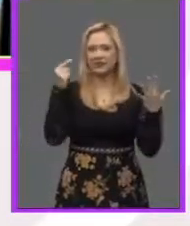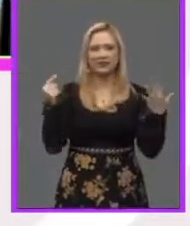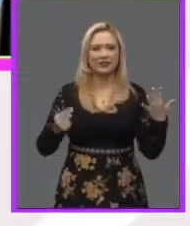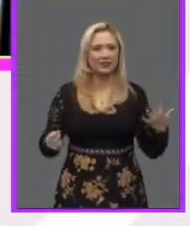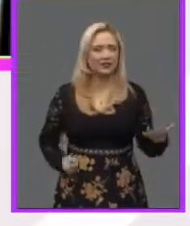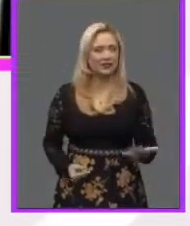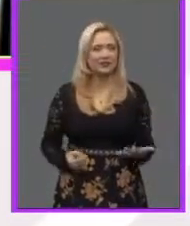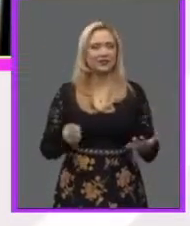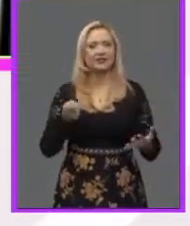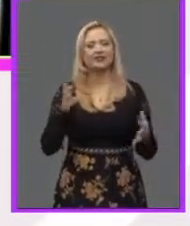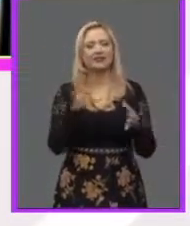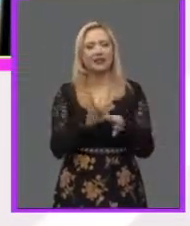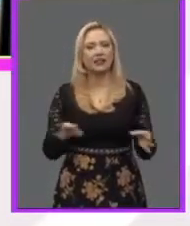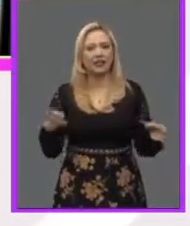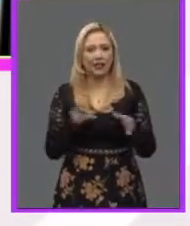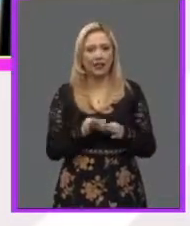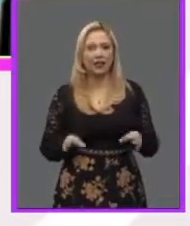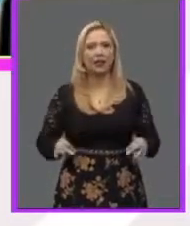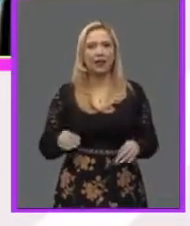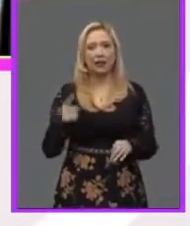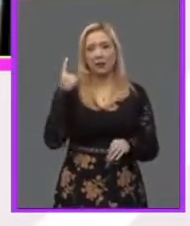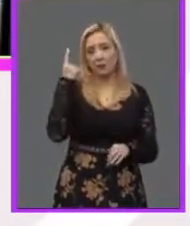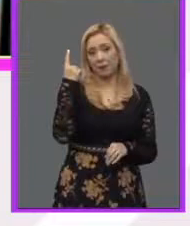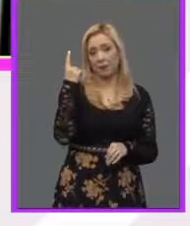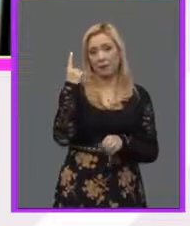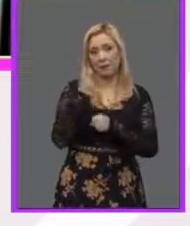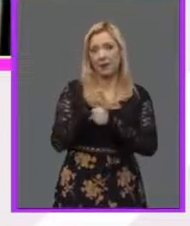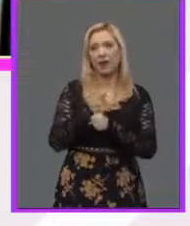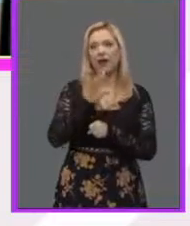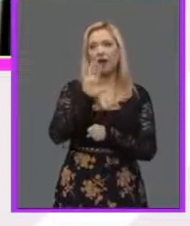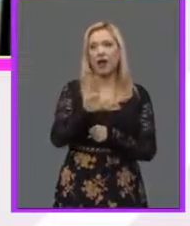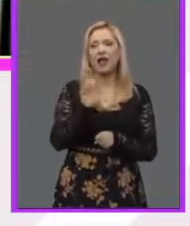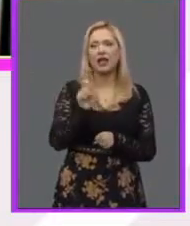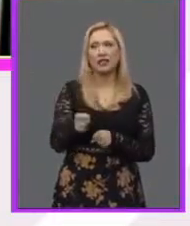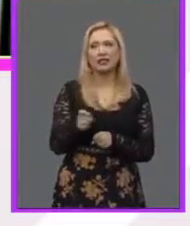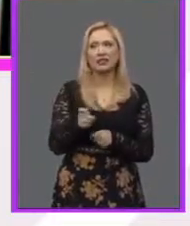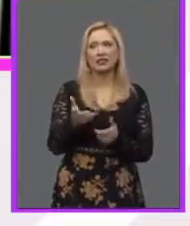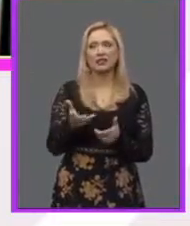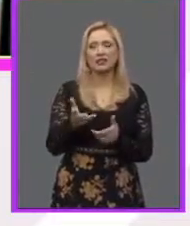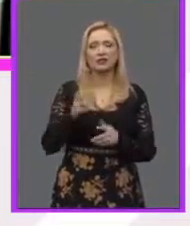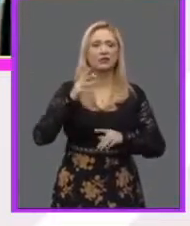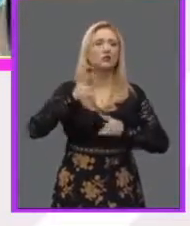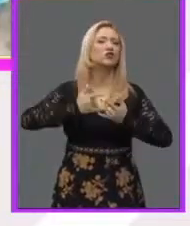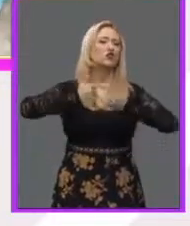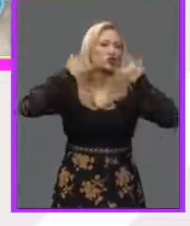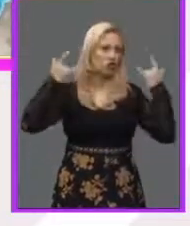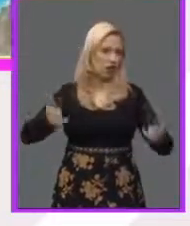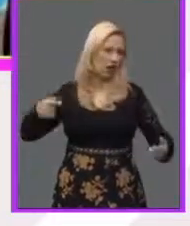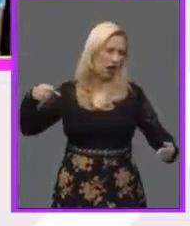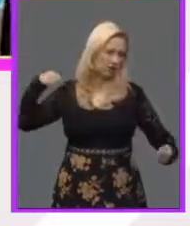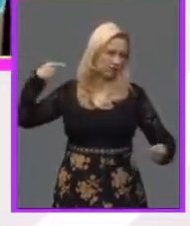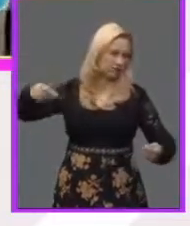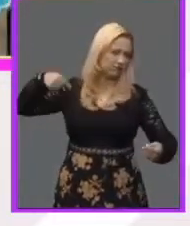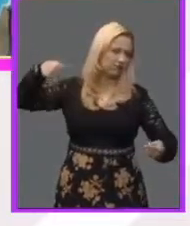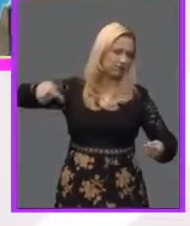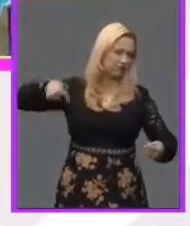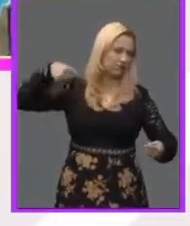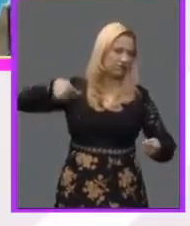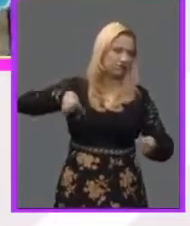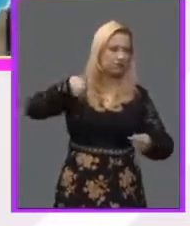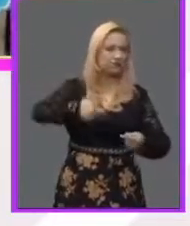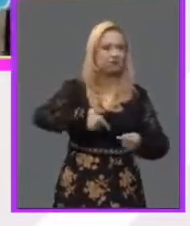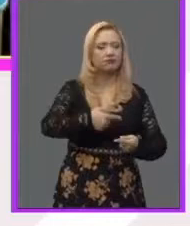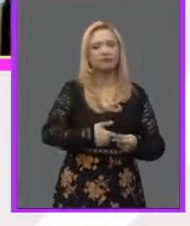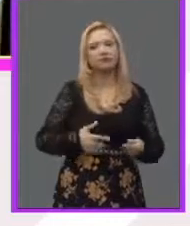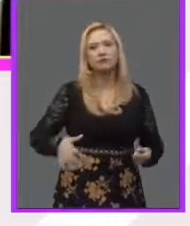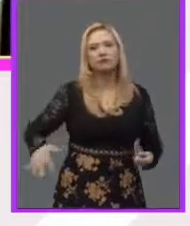puntos y varios aspectos en los que vemos estas manifestaciones. Primero, pues vamos por lo primero, que es un poquito como el desarrollo histórico, ¿no?